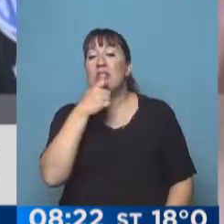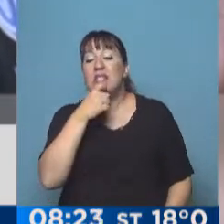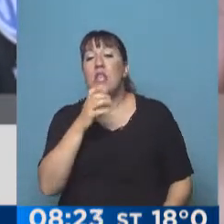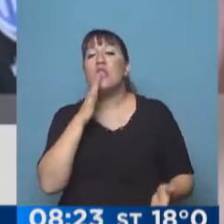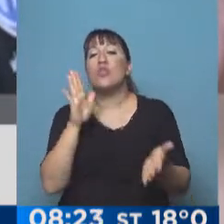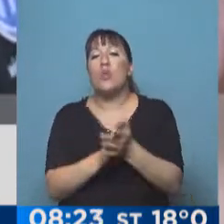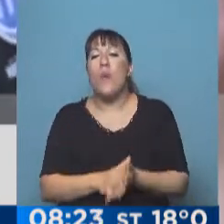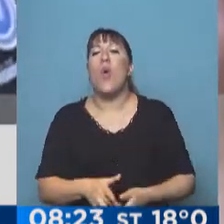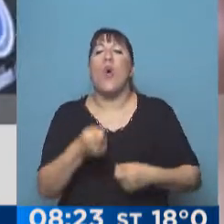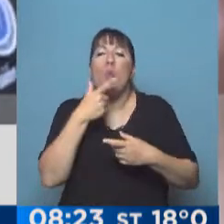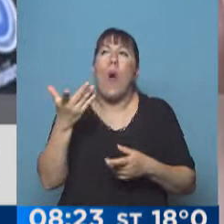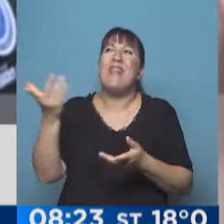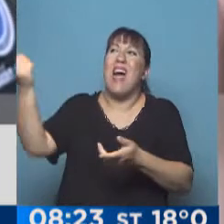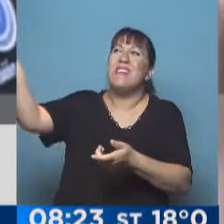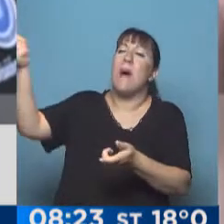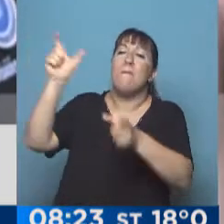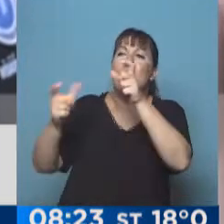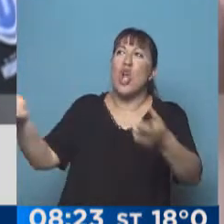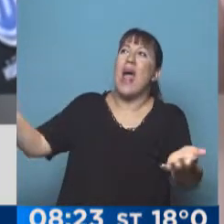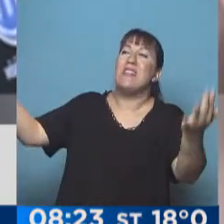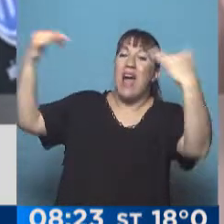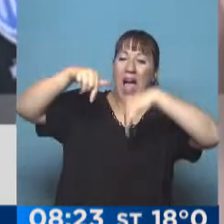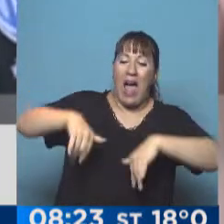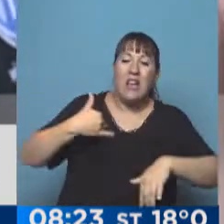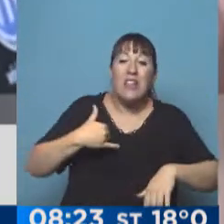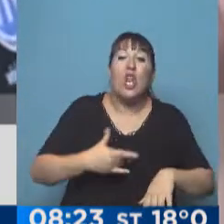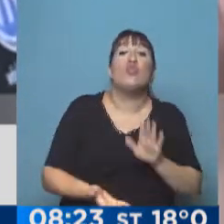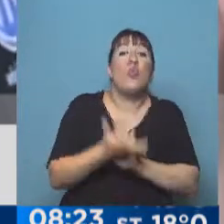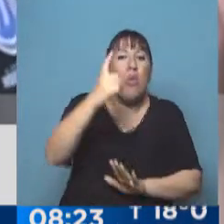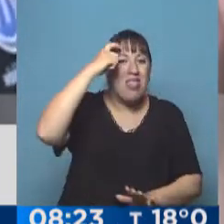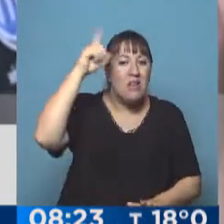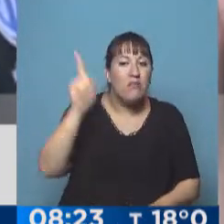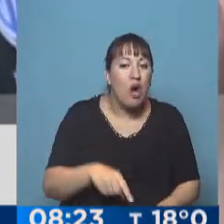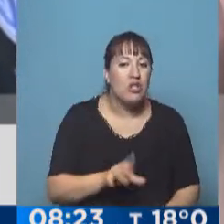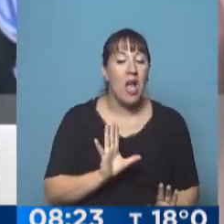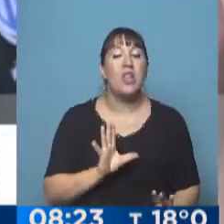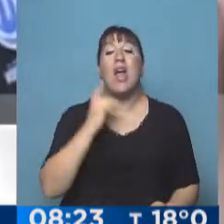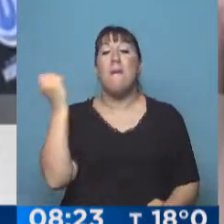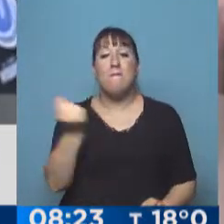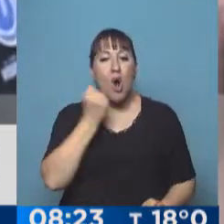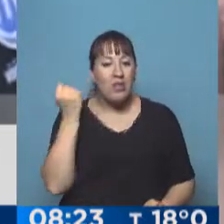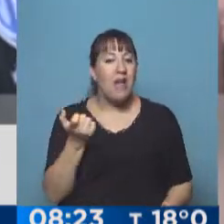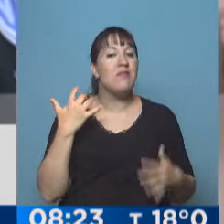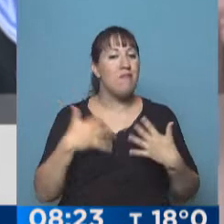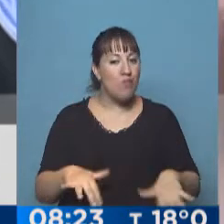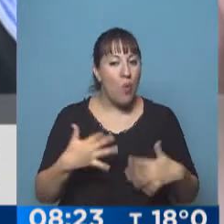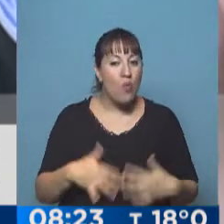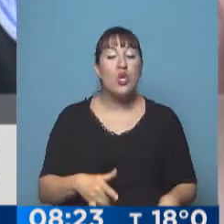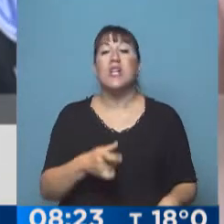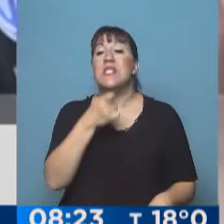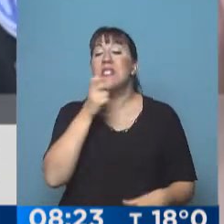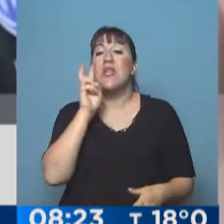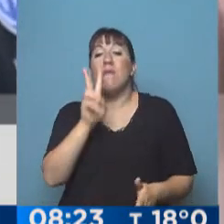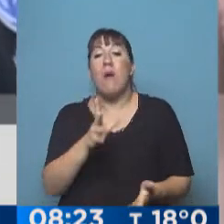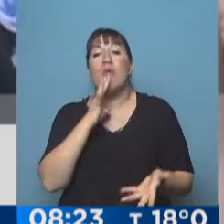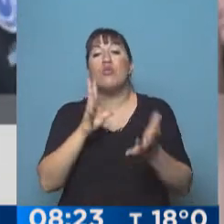receptivo cuánta gente vino subió 10 por ciento interanual es decir que entonces la importancia es grande si lo vemos de el punto de